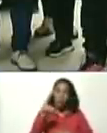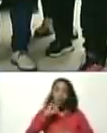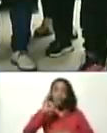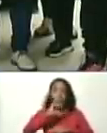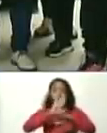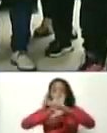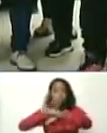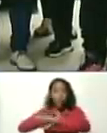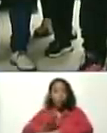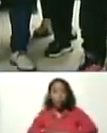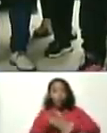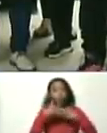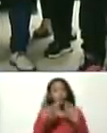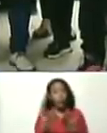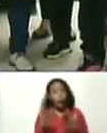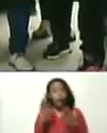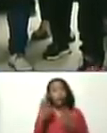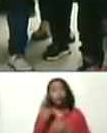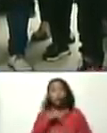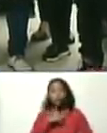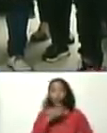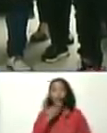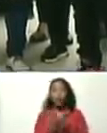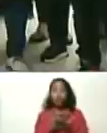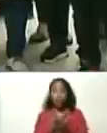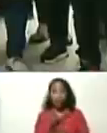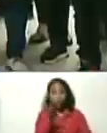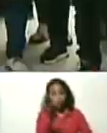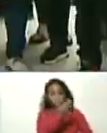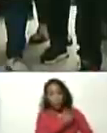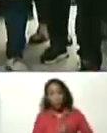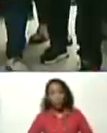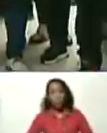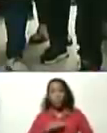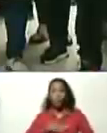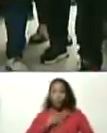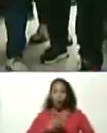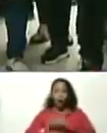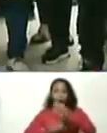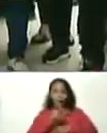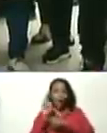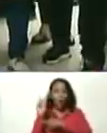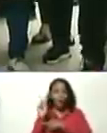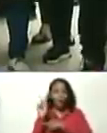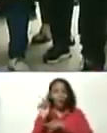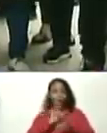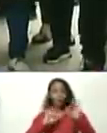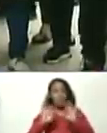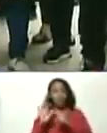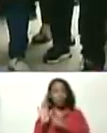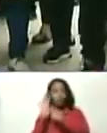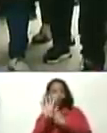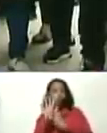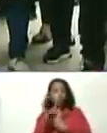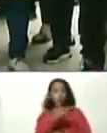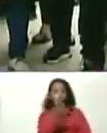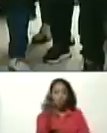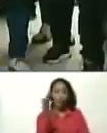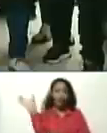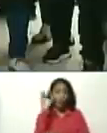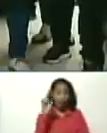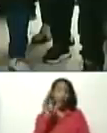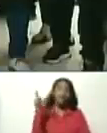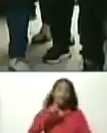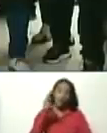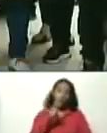informamos que habíamos solicitado el permiso suyo, mi presidente, para poder hacer este espectáculo. Y bueno, usted nos dijo, Caracas se lo